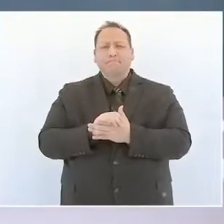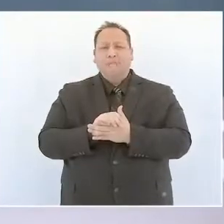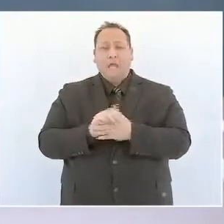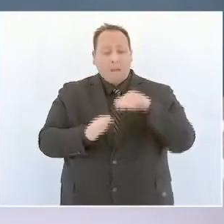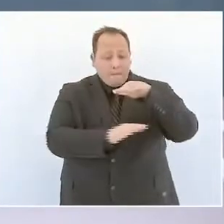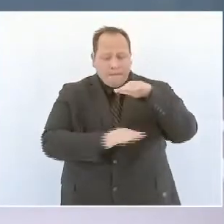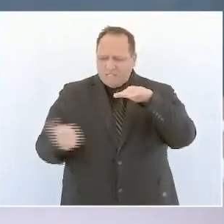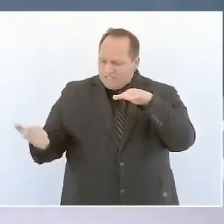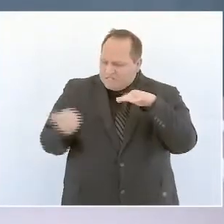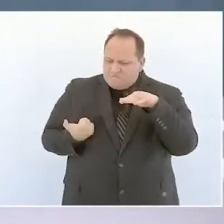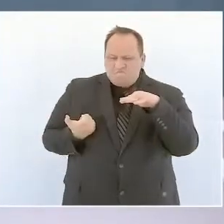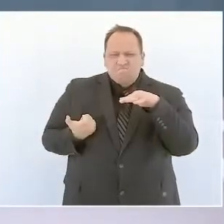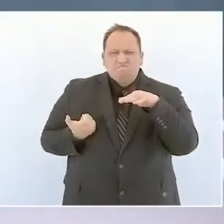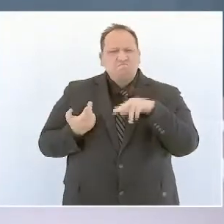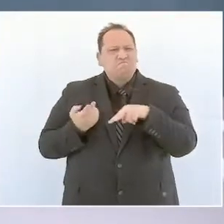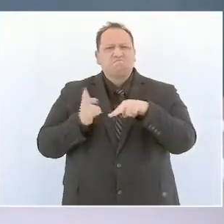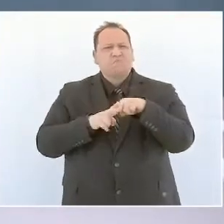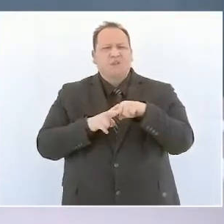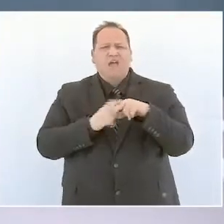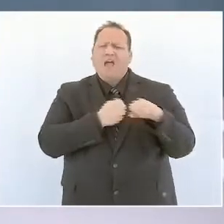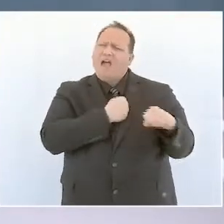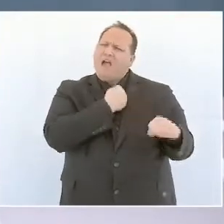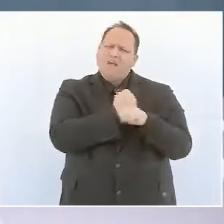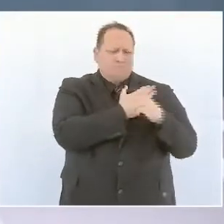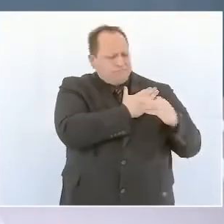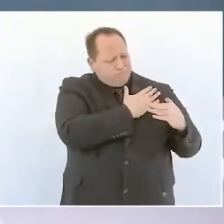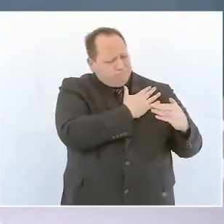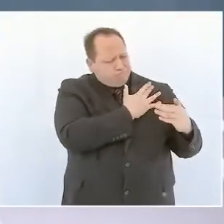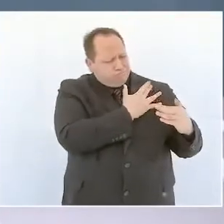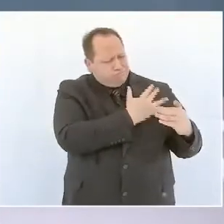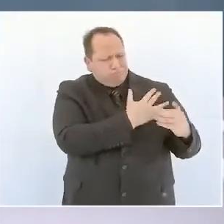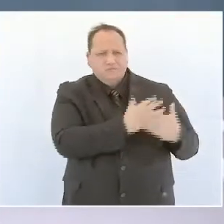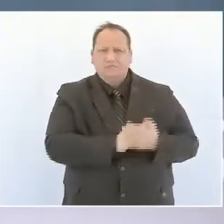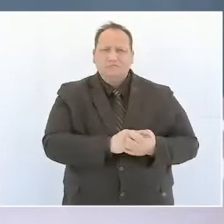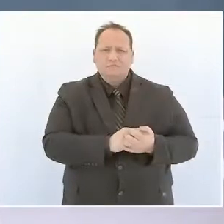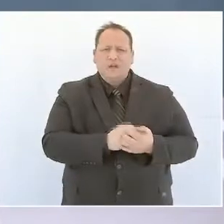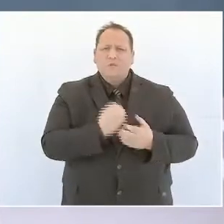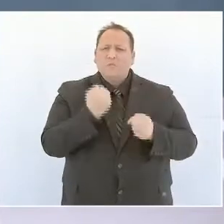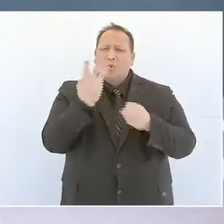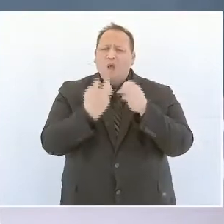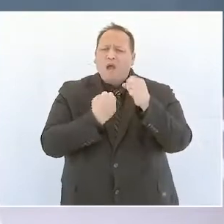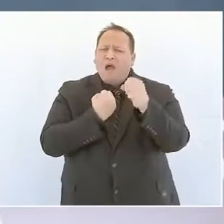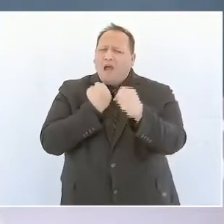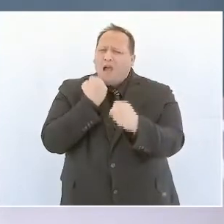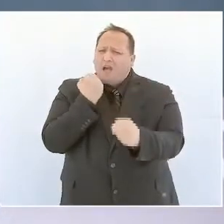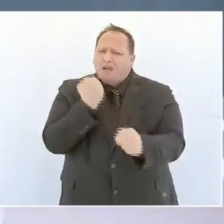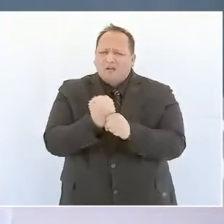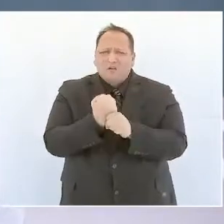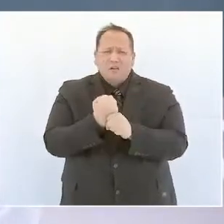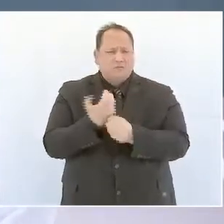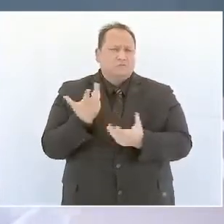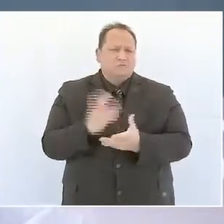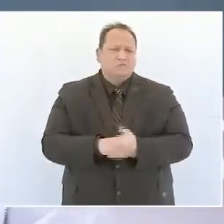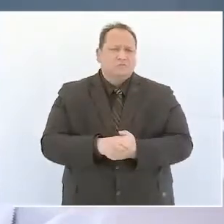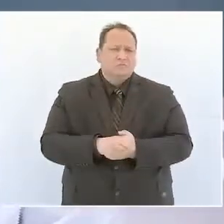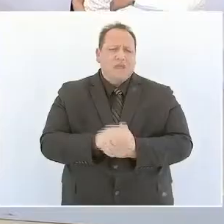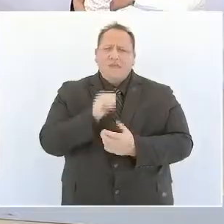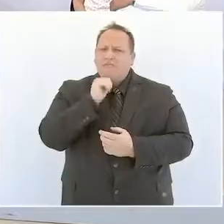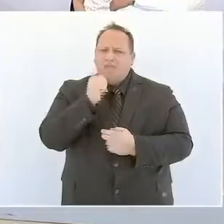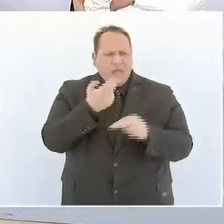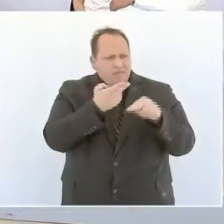mínimo. Hubieron años que ni siquiera aumentaron